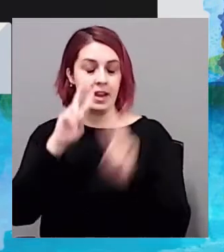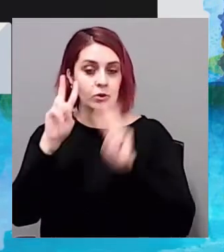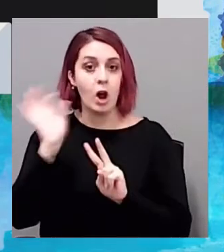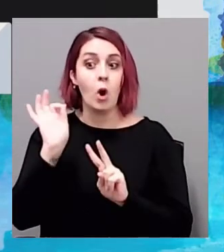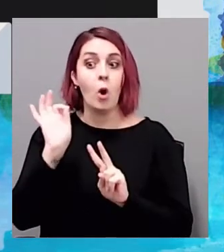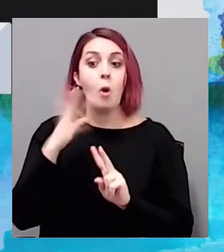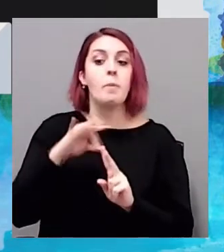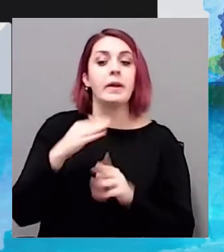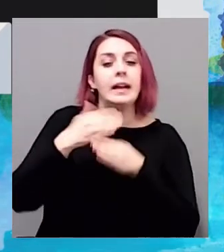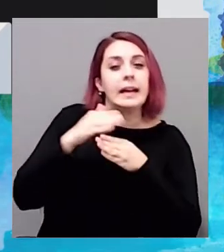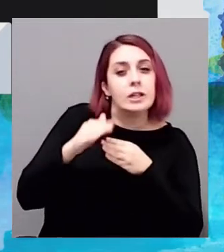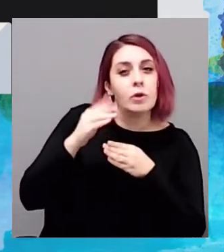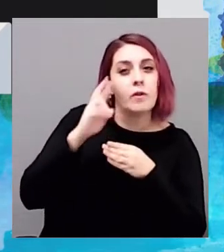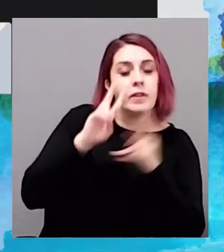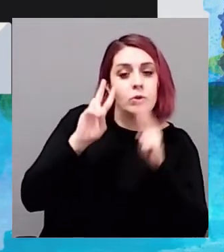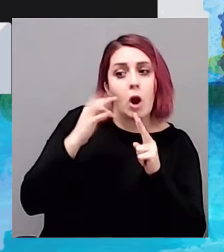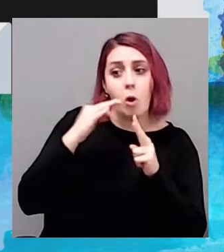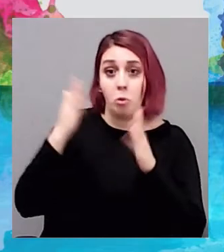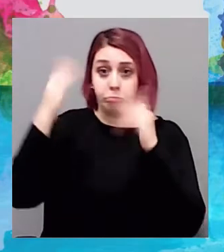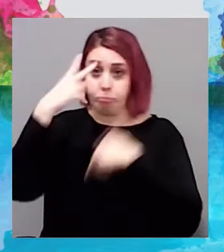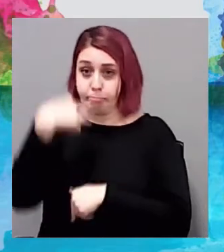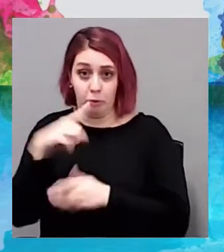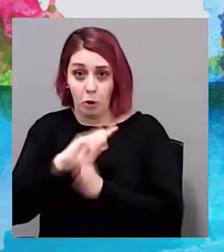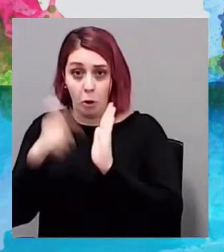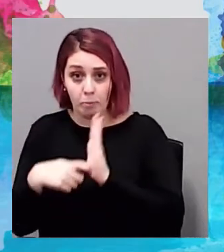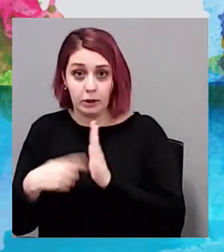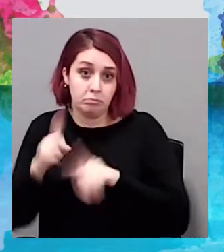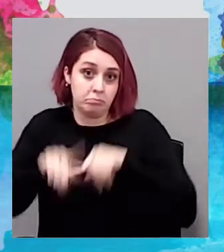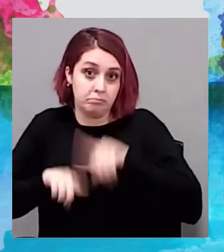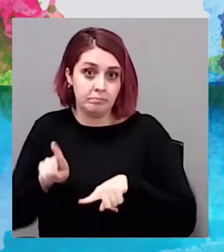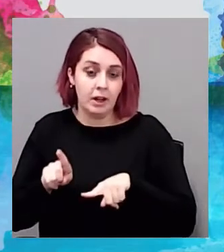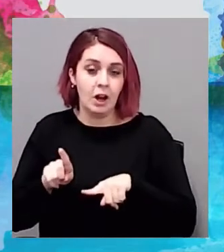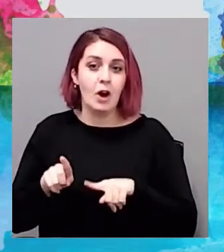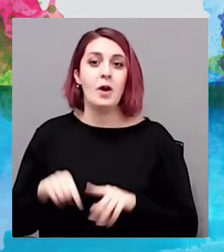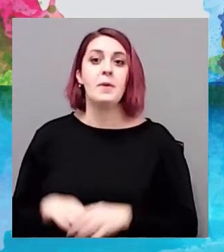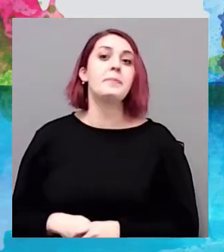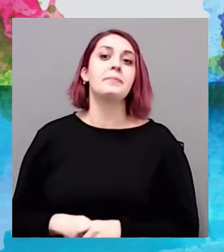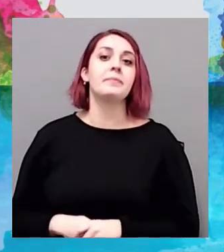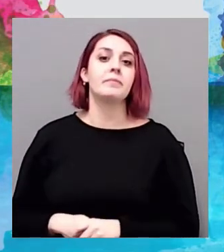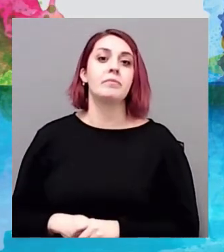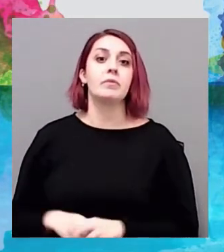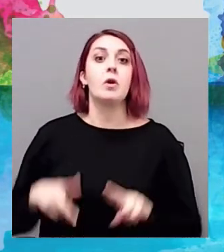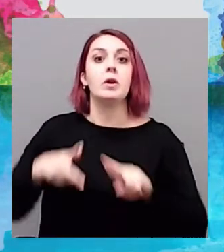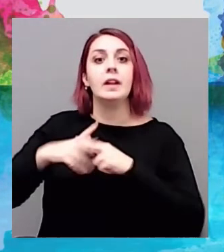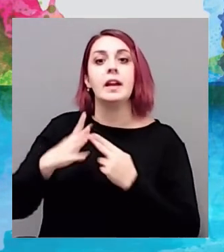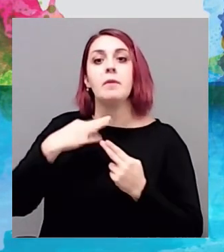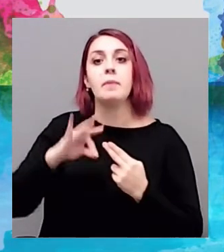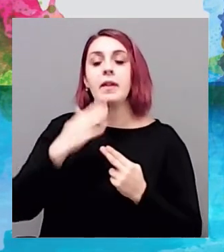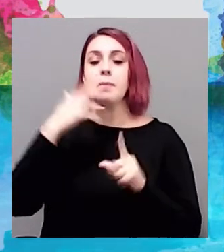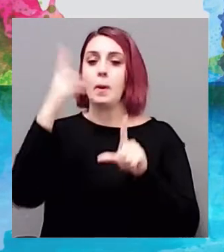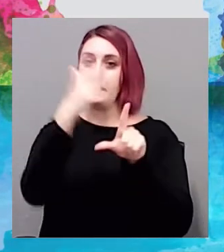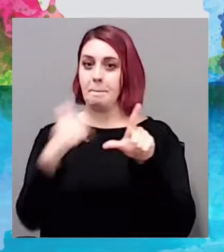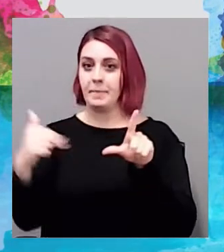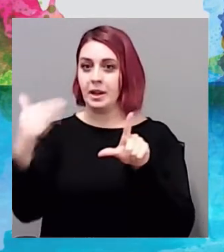resto visual o que no tienen ningún resto visual, y que para completar este taller puede ser un taller más bien de pintura, pero pueden